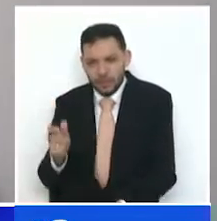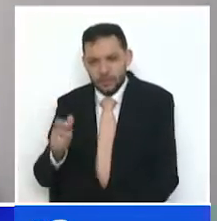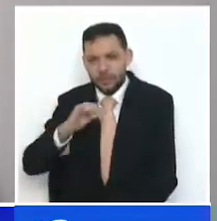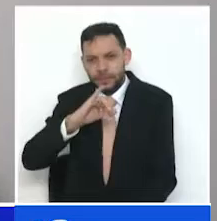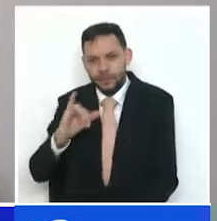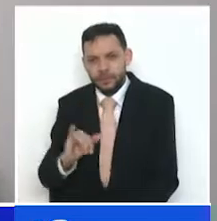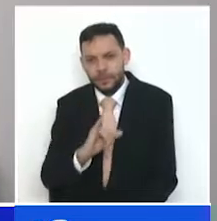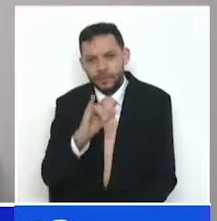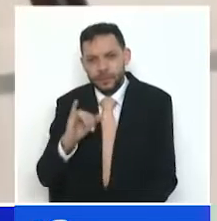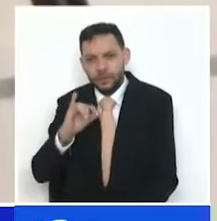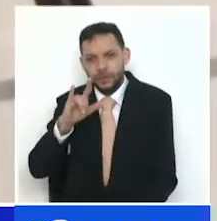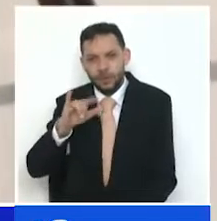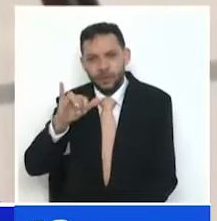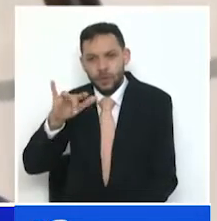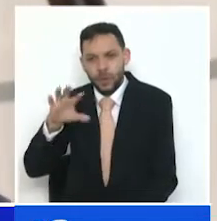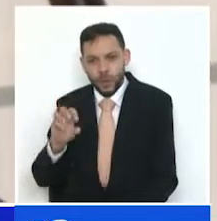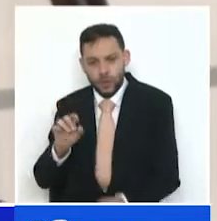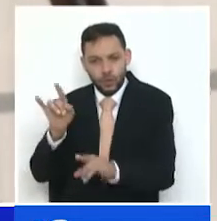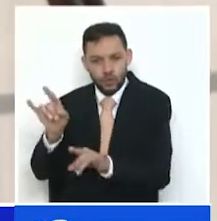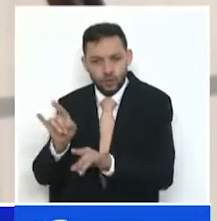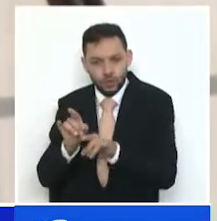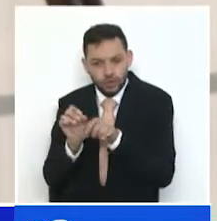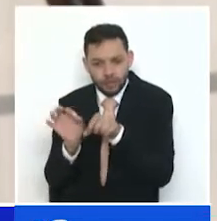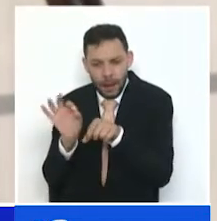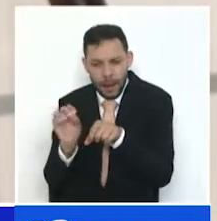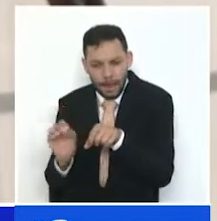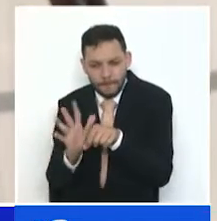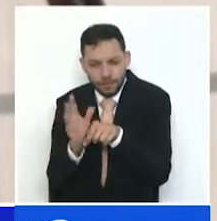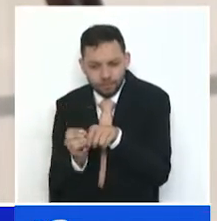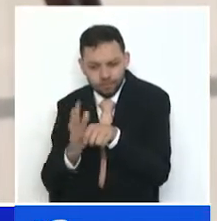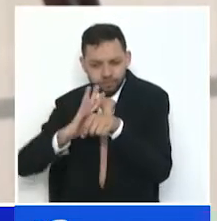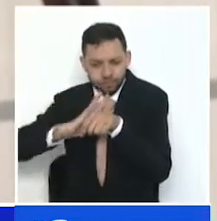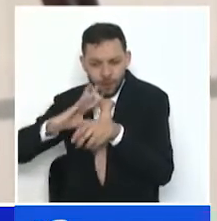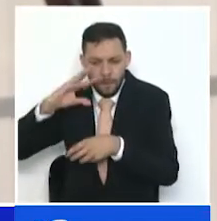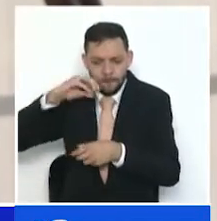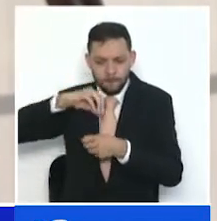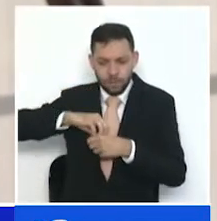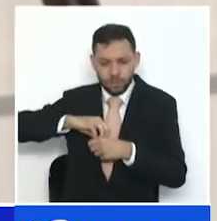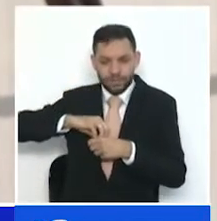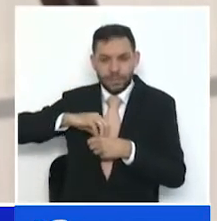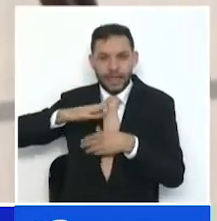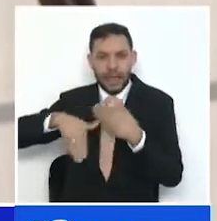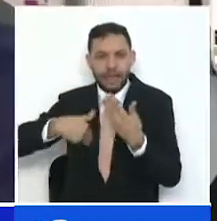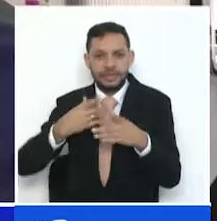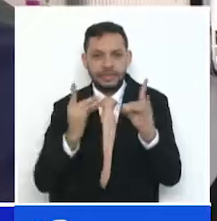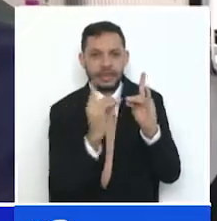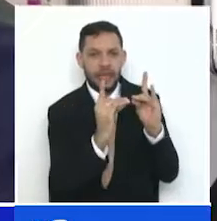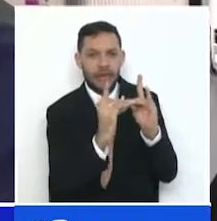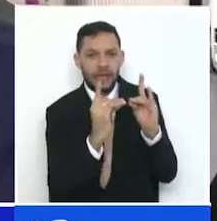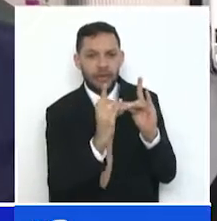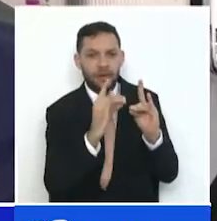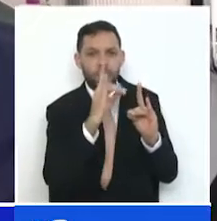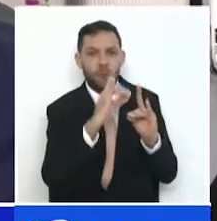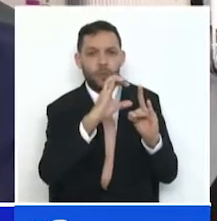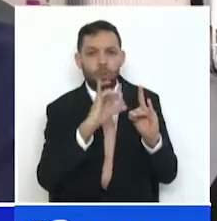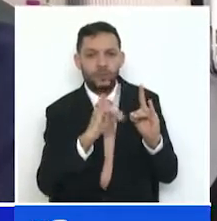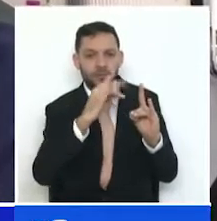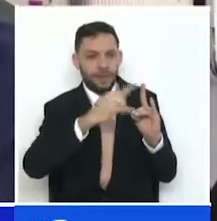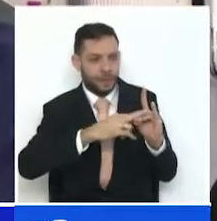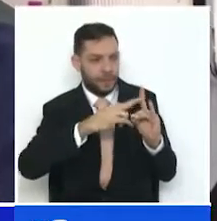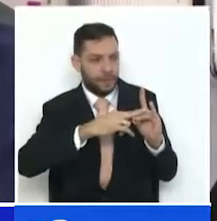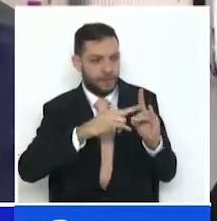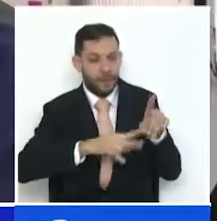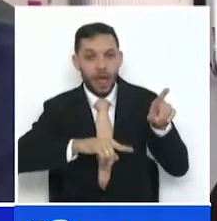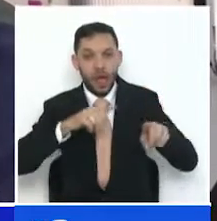Semana Mayor. El COVID silenciosamente hizo estragos en su cuerpo al punto de llevarlo a una cama UCI. En algún momento de mis delirios,